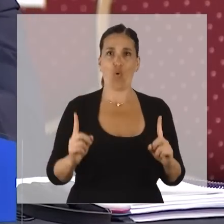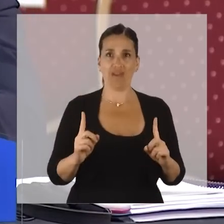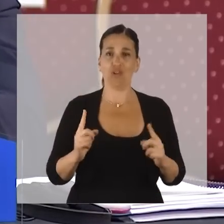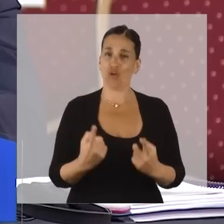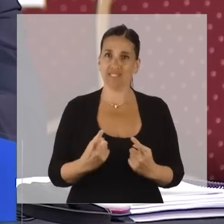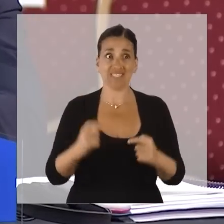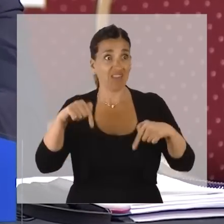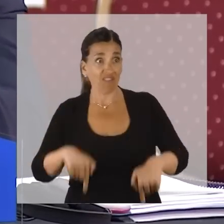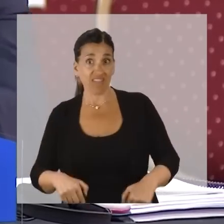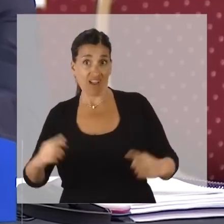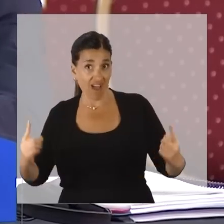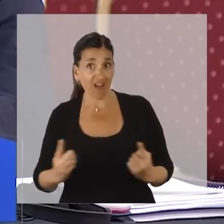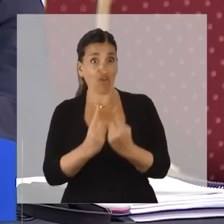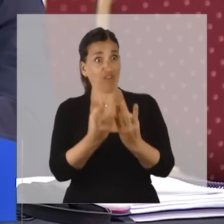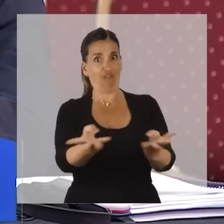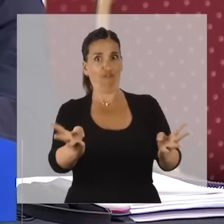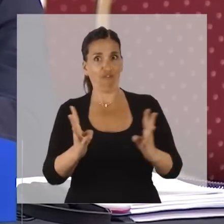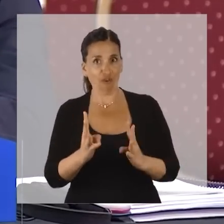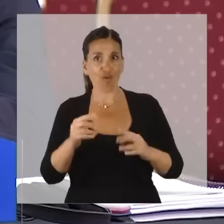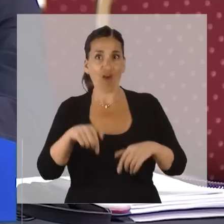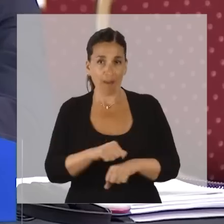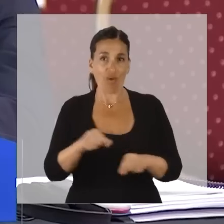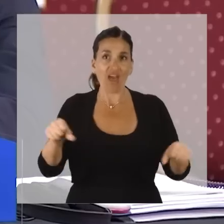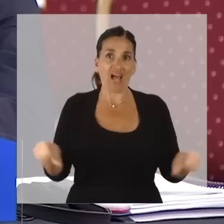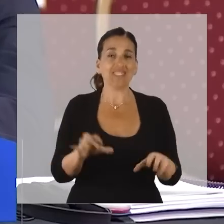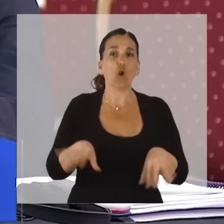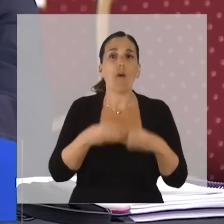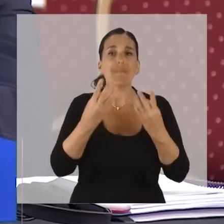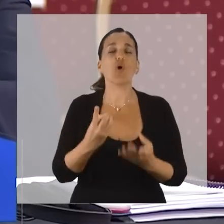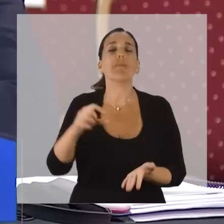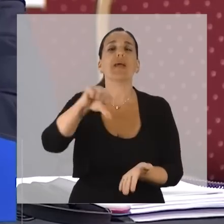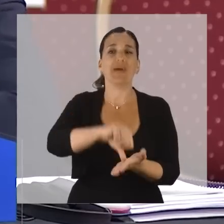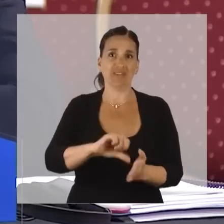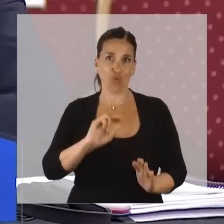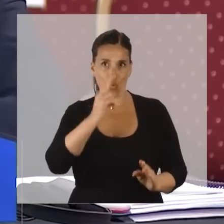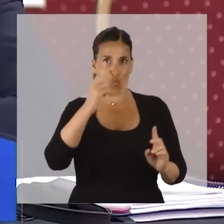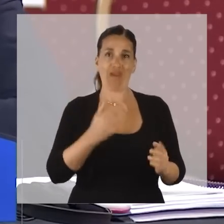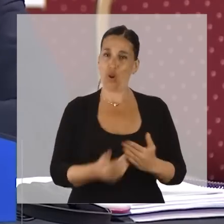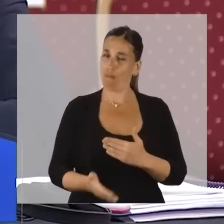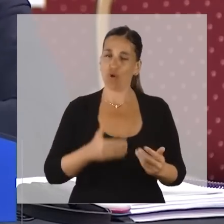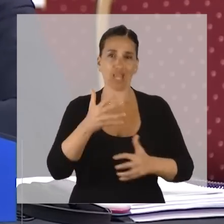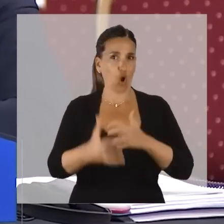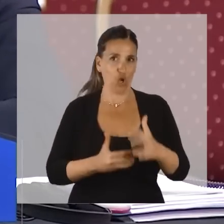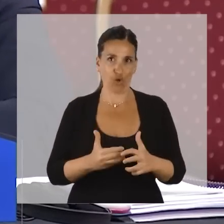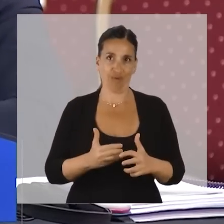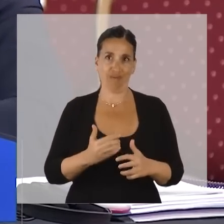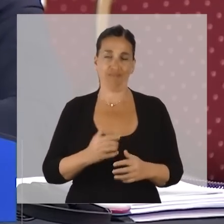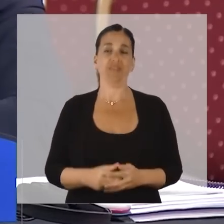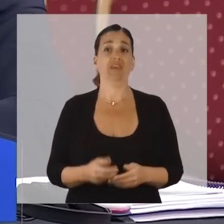a la celac apostar a este foro entonces mal hacemos